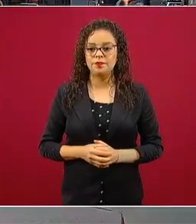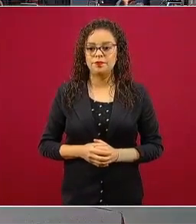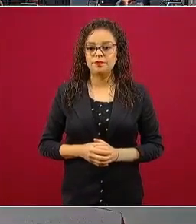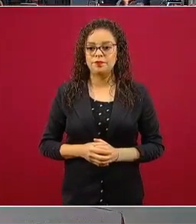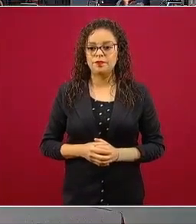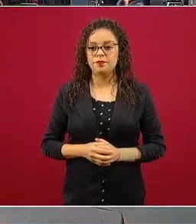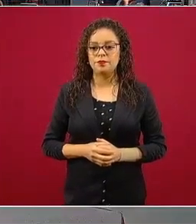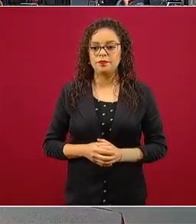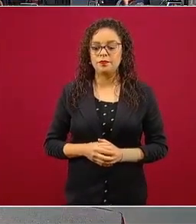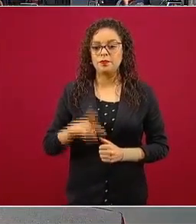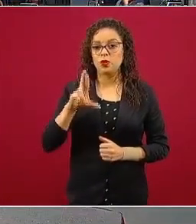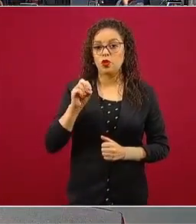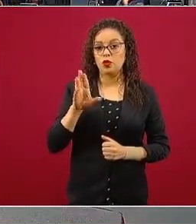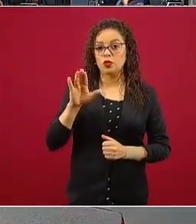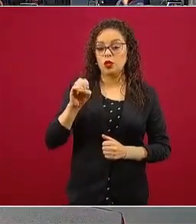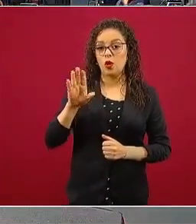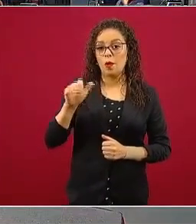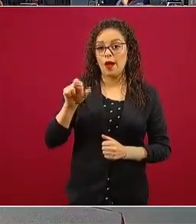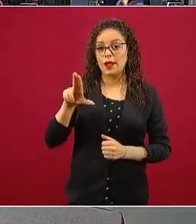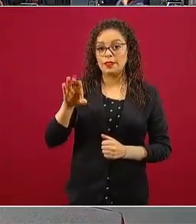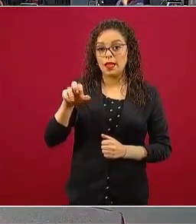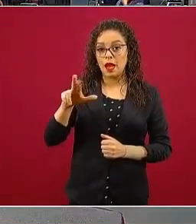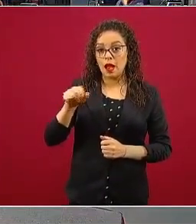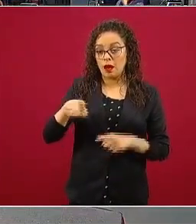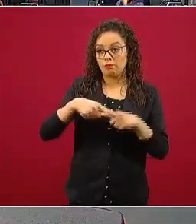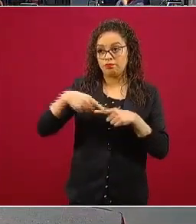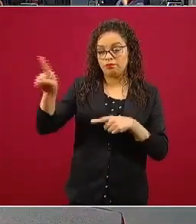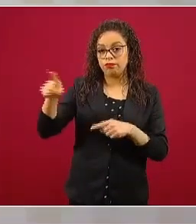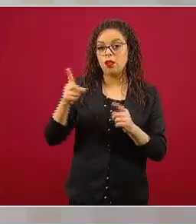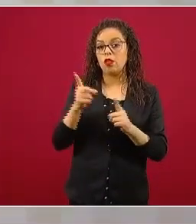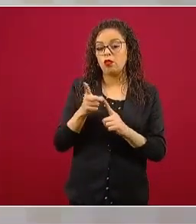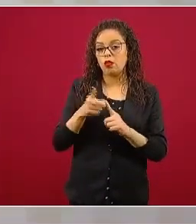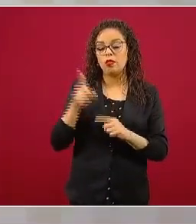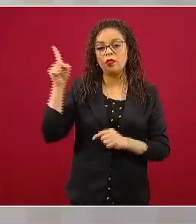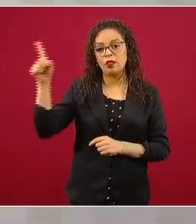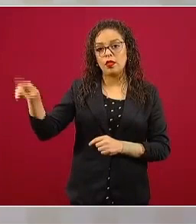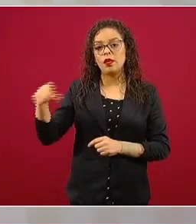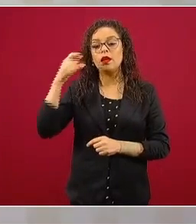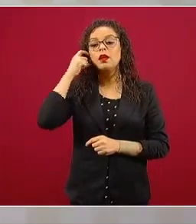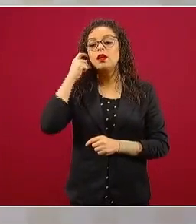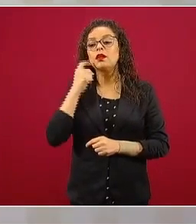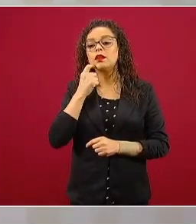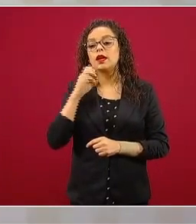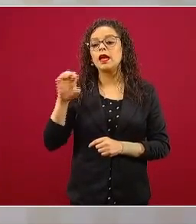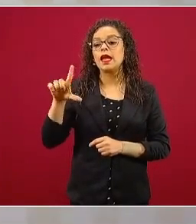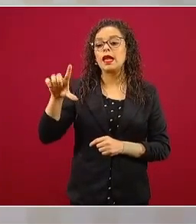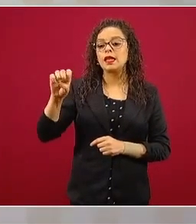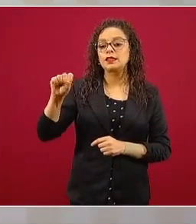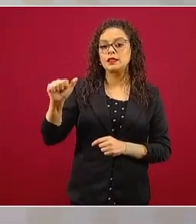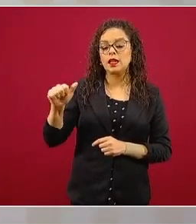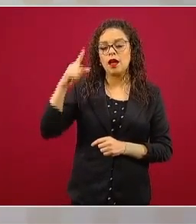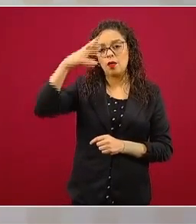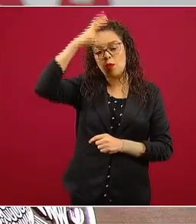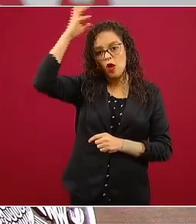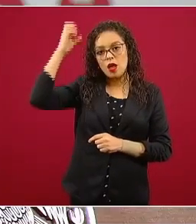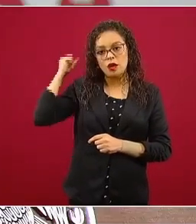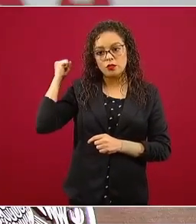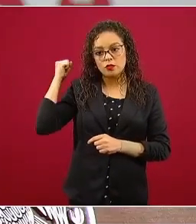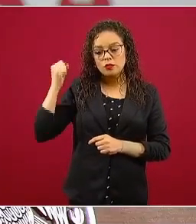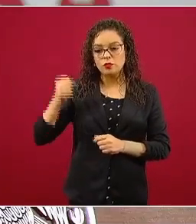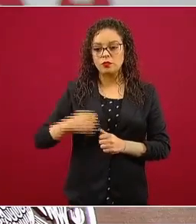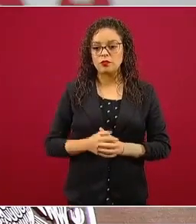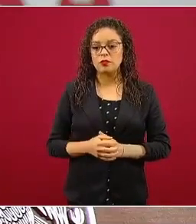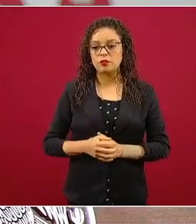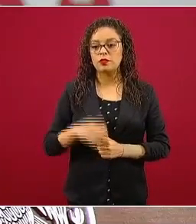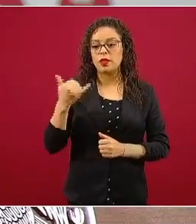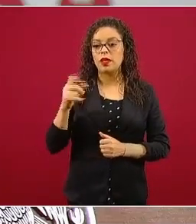Rocío Bárcena va a Guerrero, Elsa Beites a Morelos